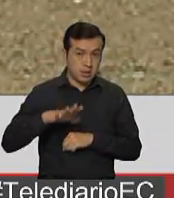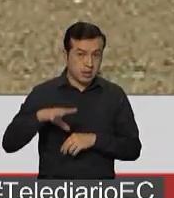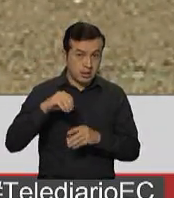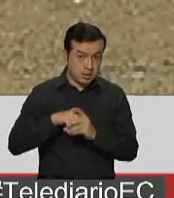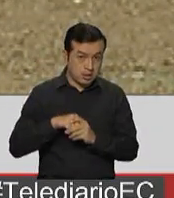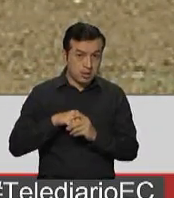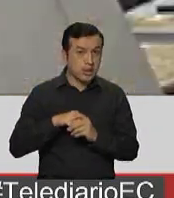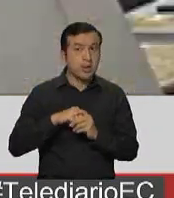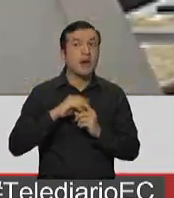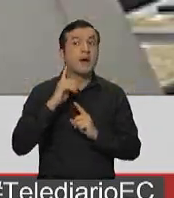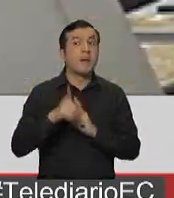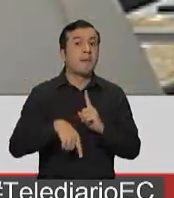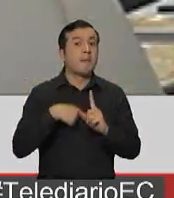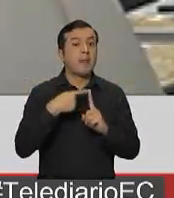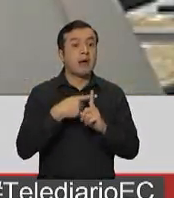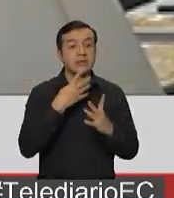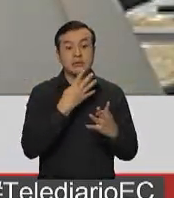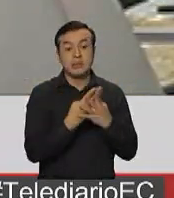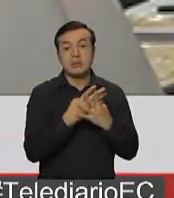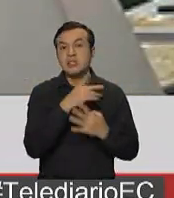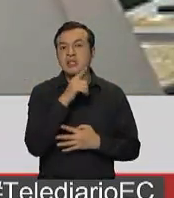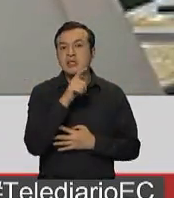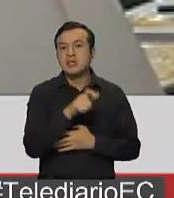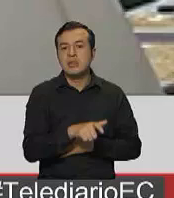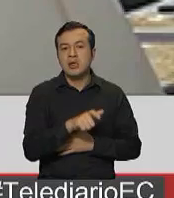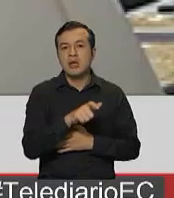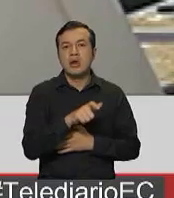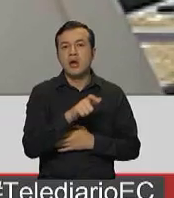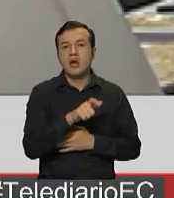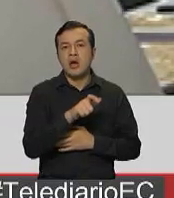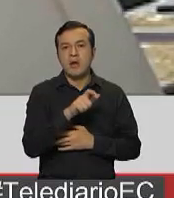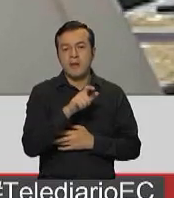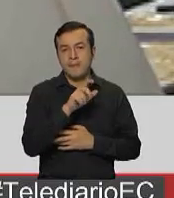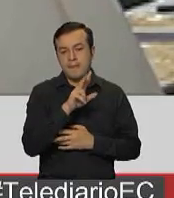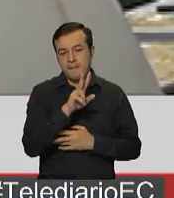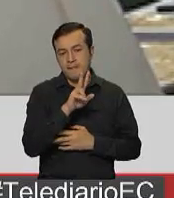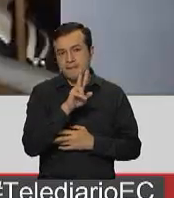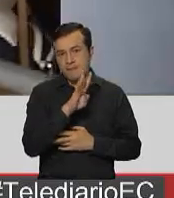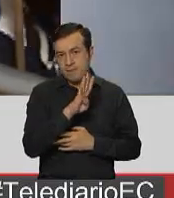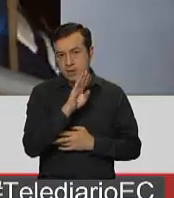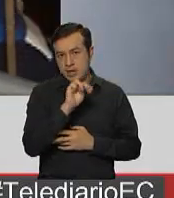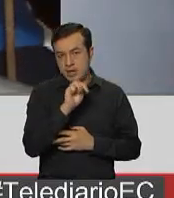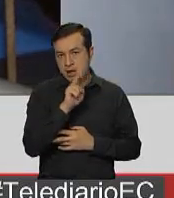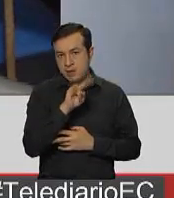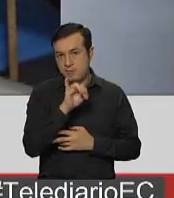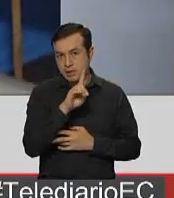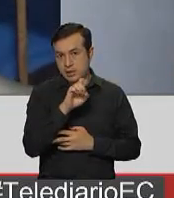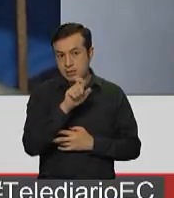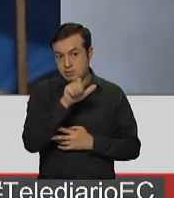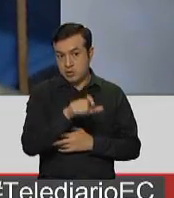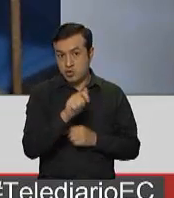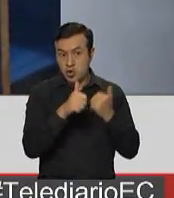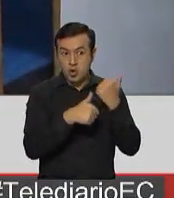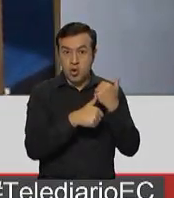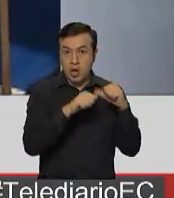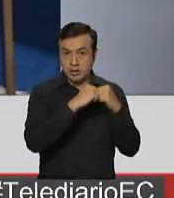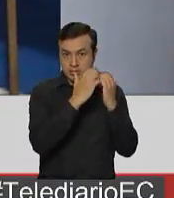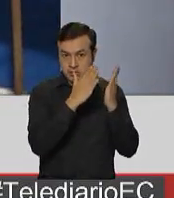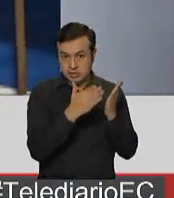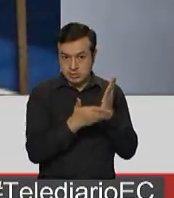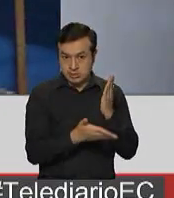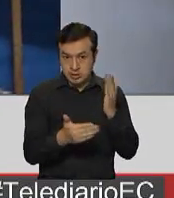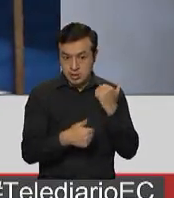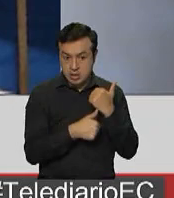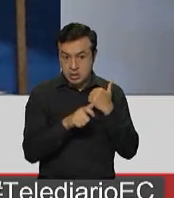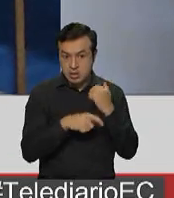tomó mayor fuerza con la detención de Juan Carlos Benavides, asesor del asambleísta Mendoza. La instrucción fiscal va a durar 90 días y